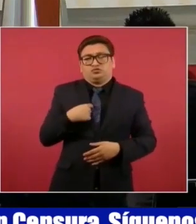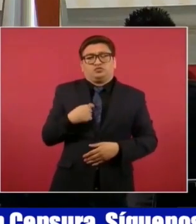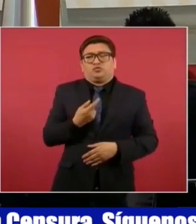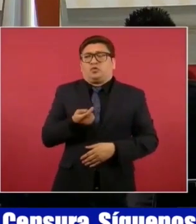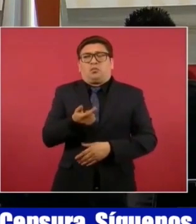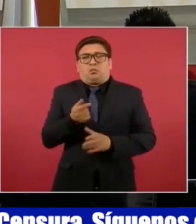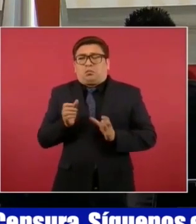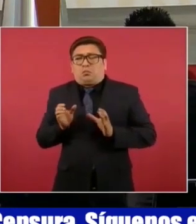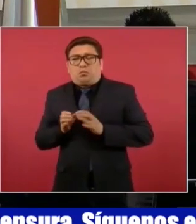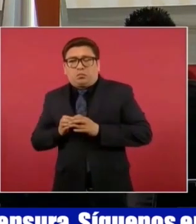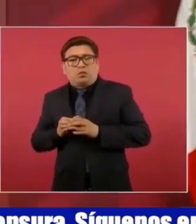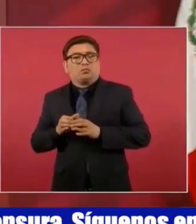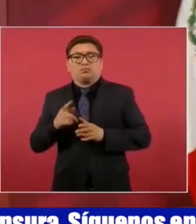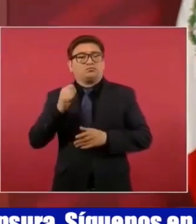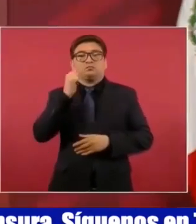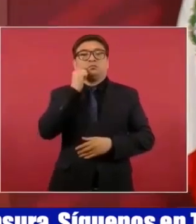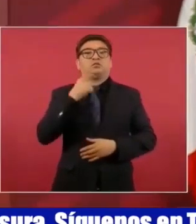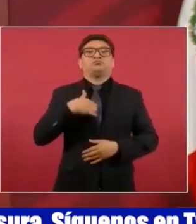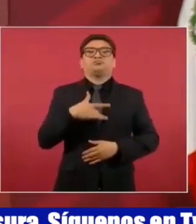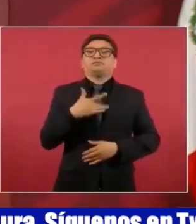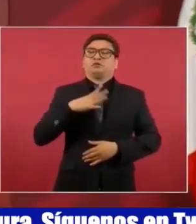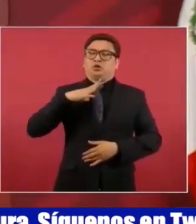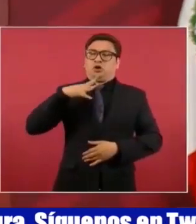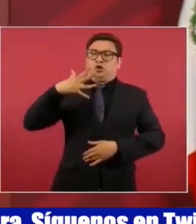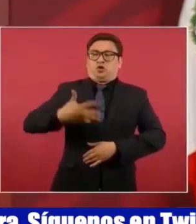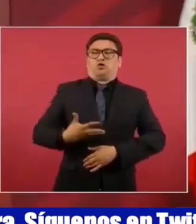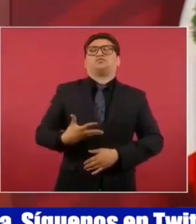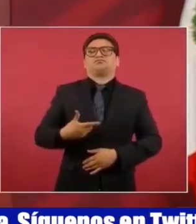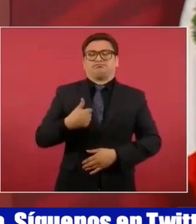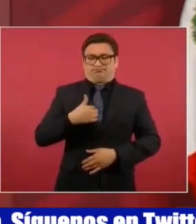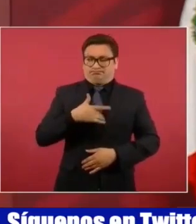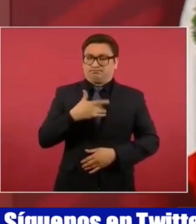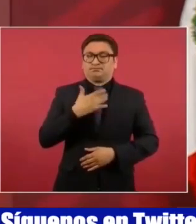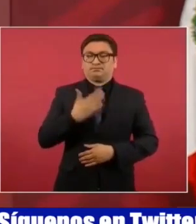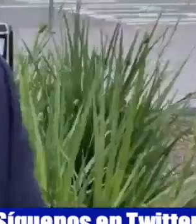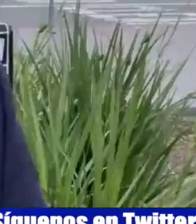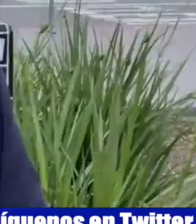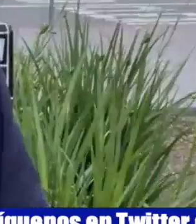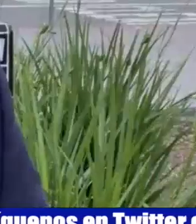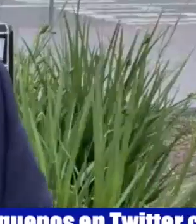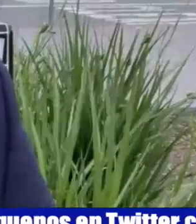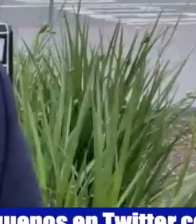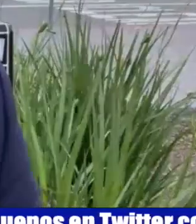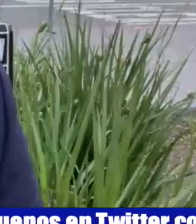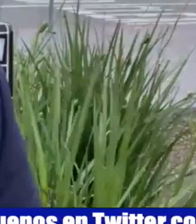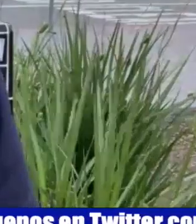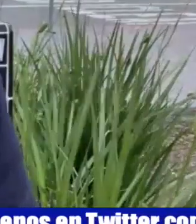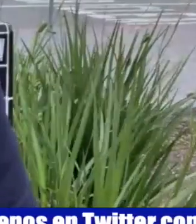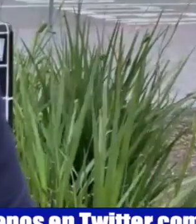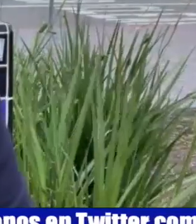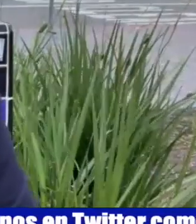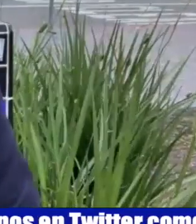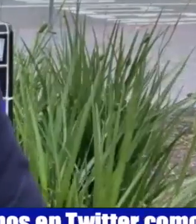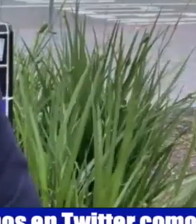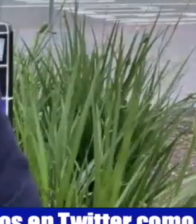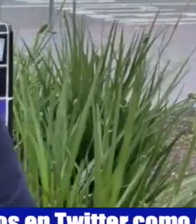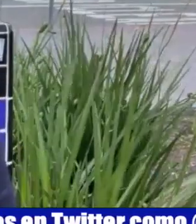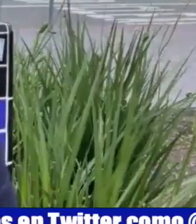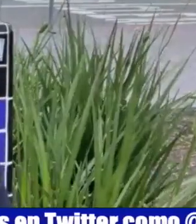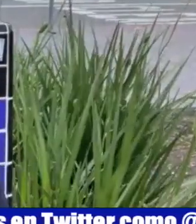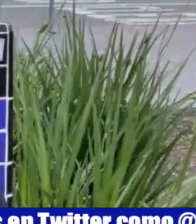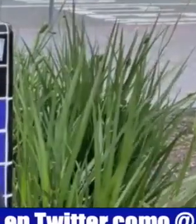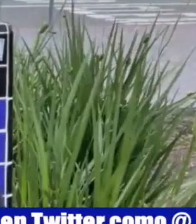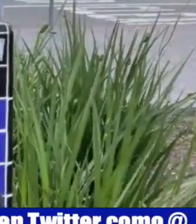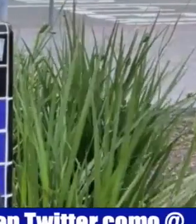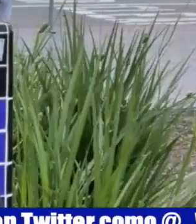muy orgulloso. Es un timbre de orgullo. Pues ahí están las declaraciones del presidente Andrés Manuel López Obrador, y